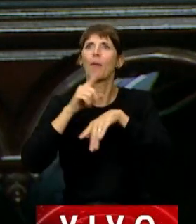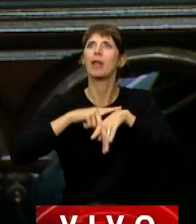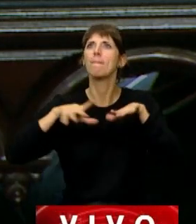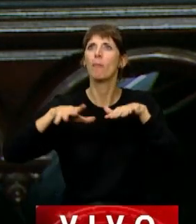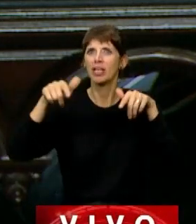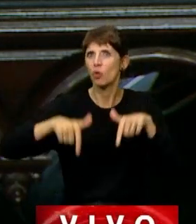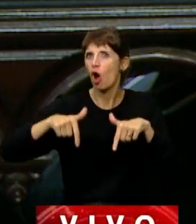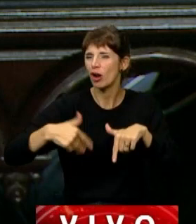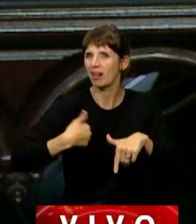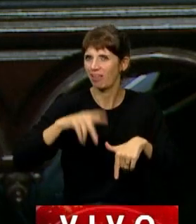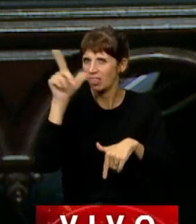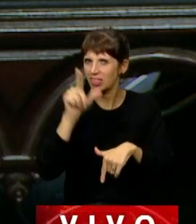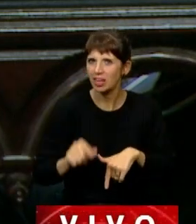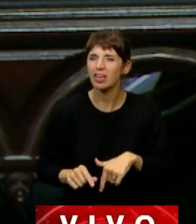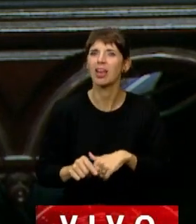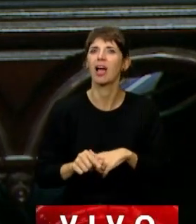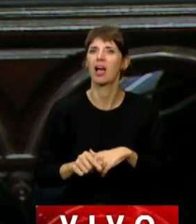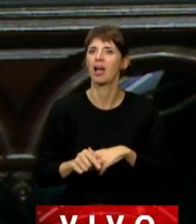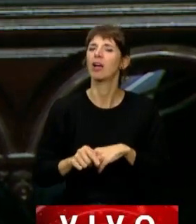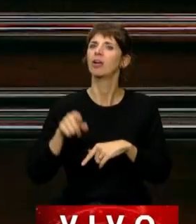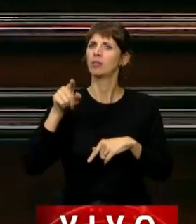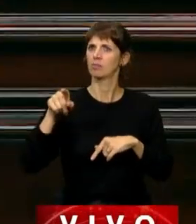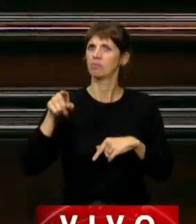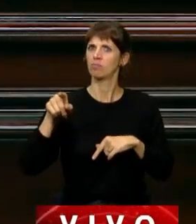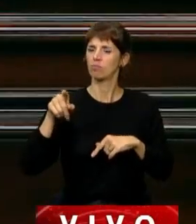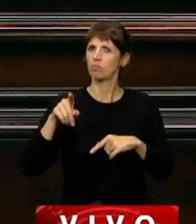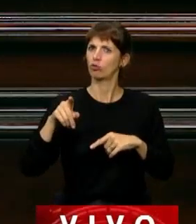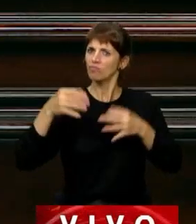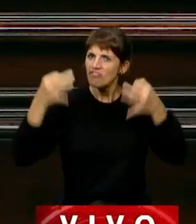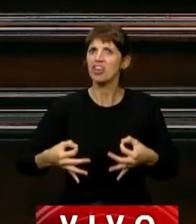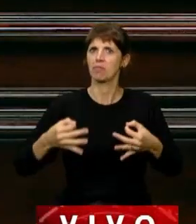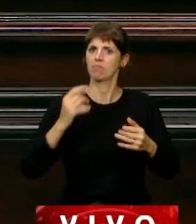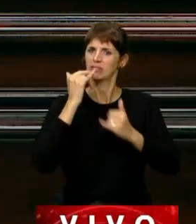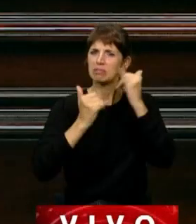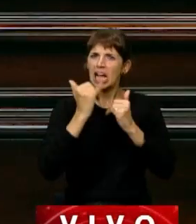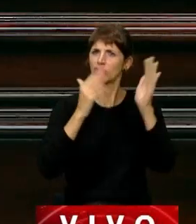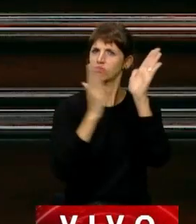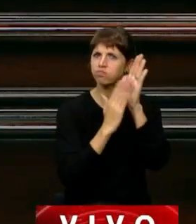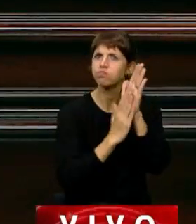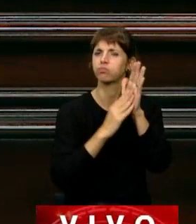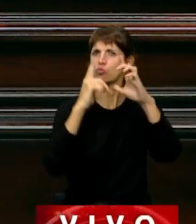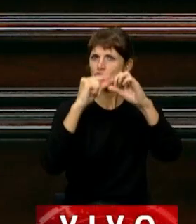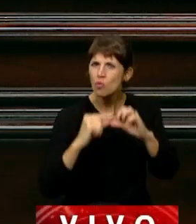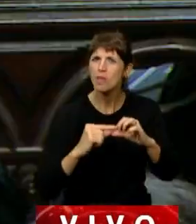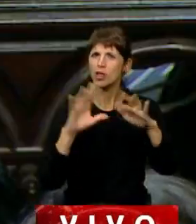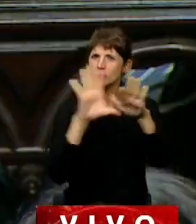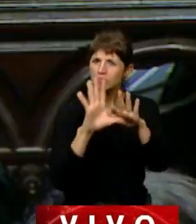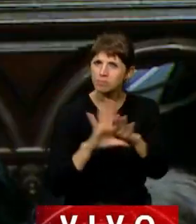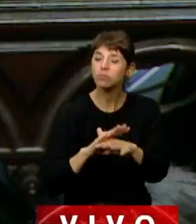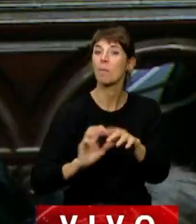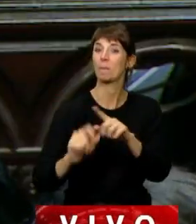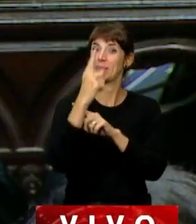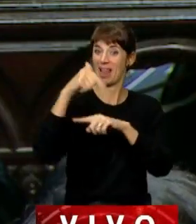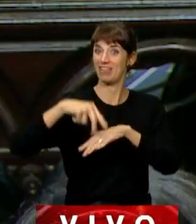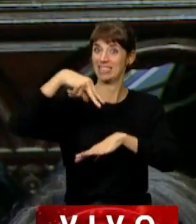República Argentina, a la cual usted le agregó mucha contundencia de datos, de información, no solamente en su primera exposición,